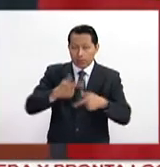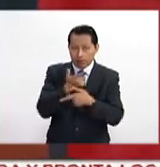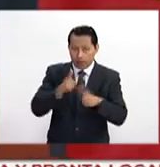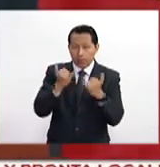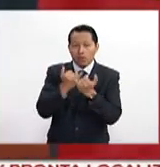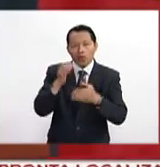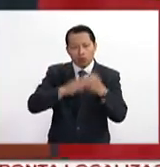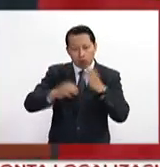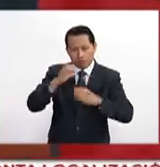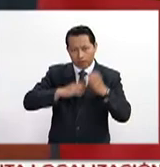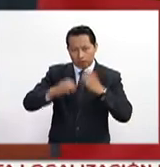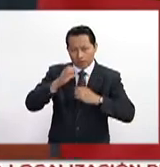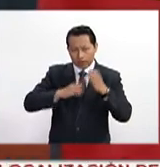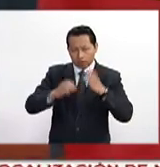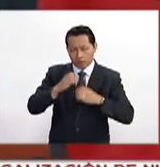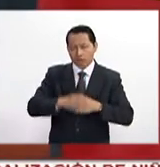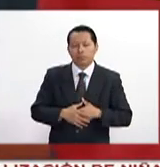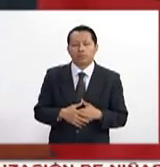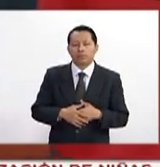comercio,